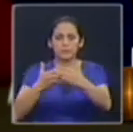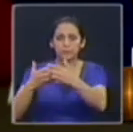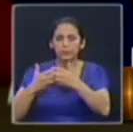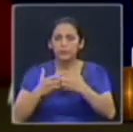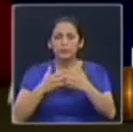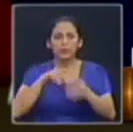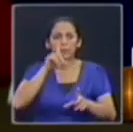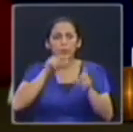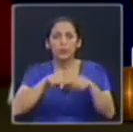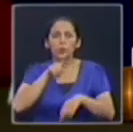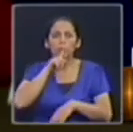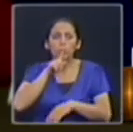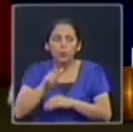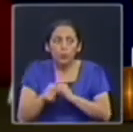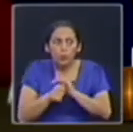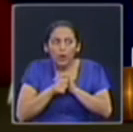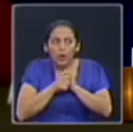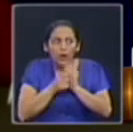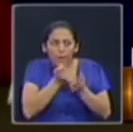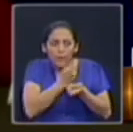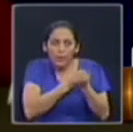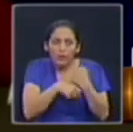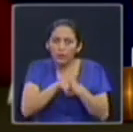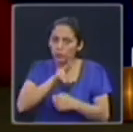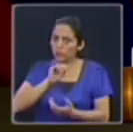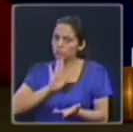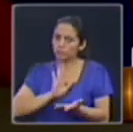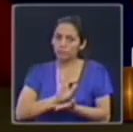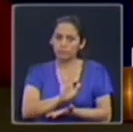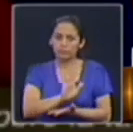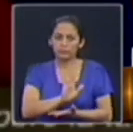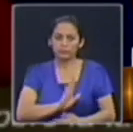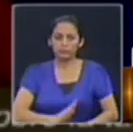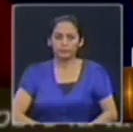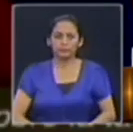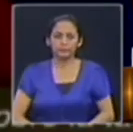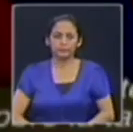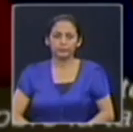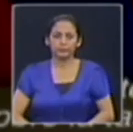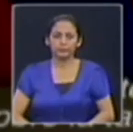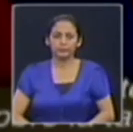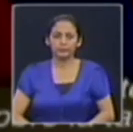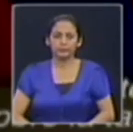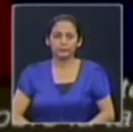mal del contrabando sin dejarnos amilanar. Hernán Samaniego, Telerama Noticias.